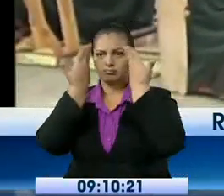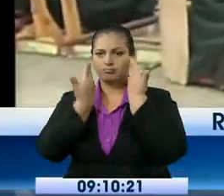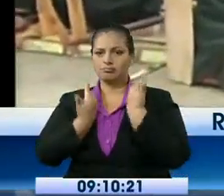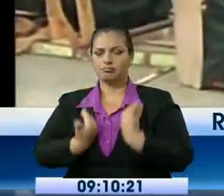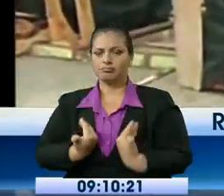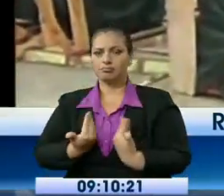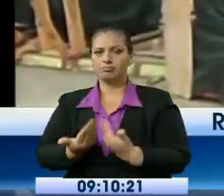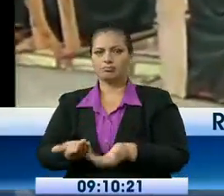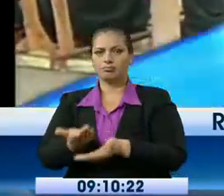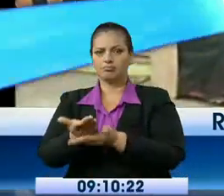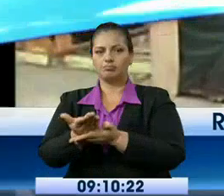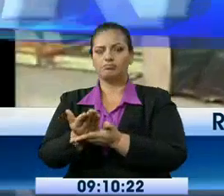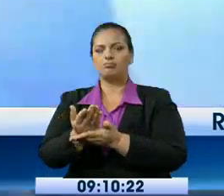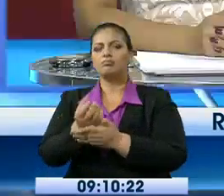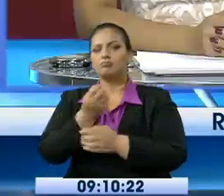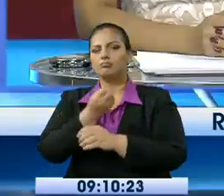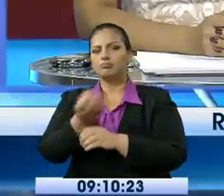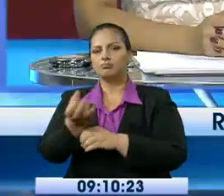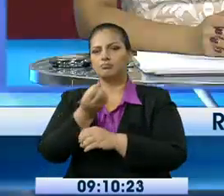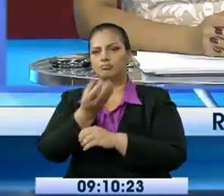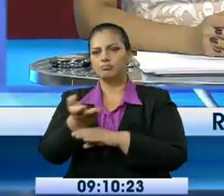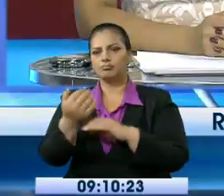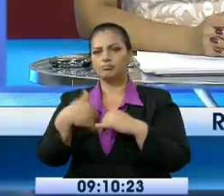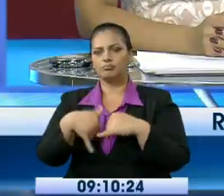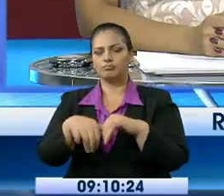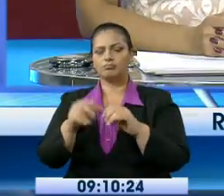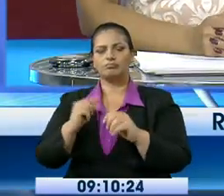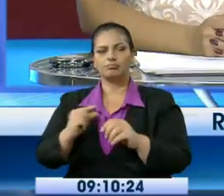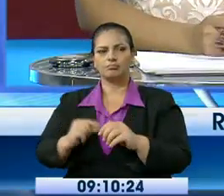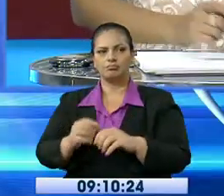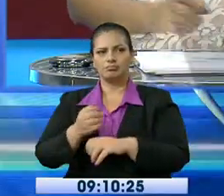Sí, Roselena, que va a continuar con mayor información, con mayores detalles. Rosita, buenos días. Gracias.